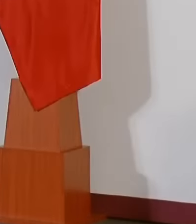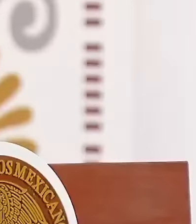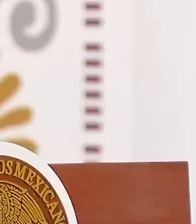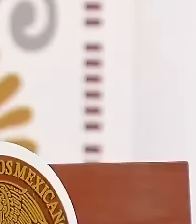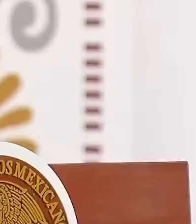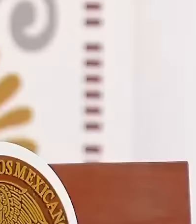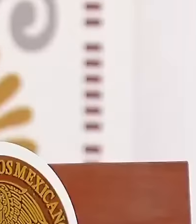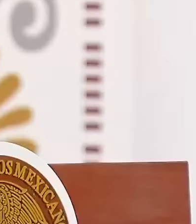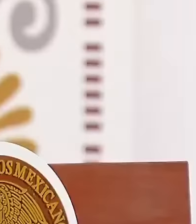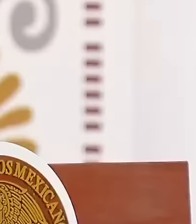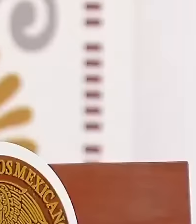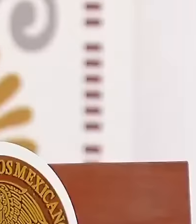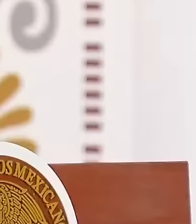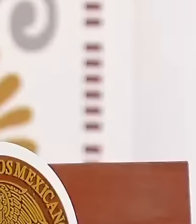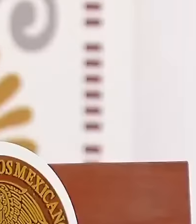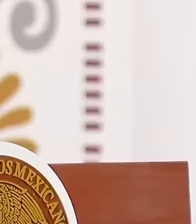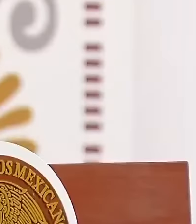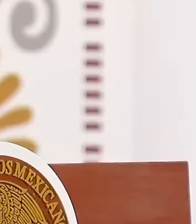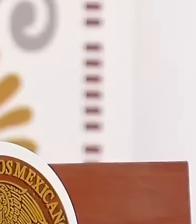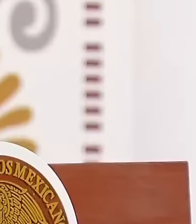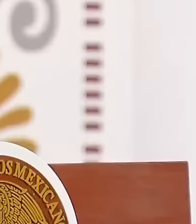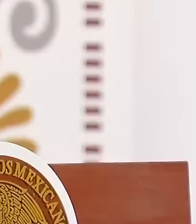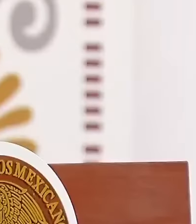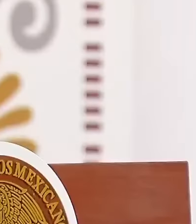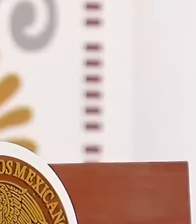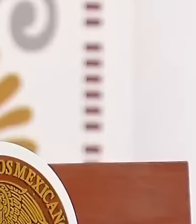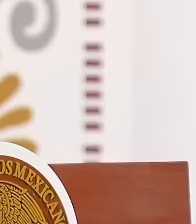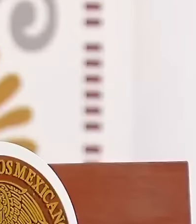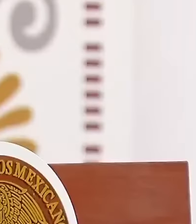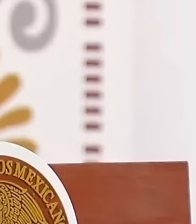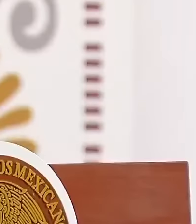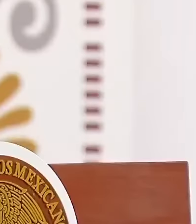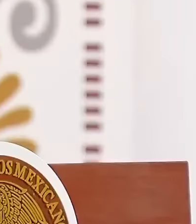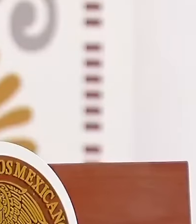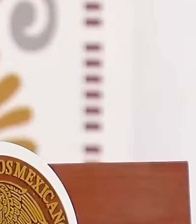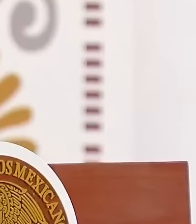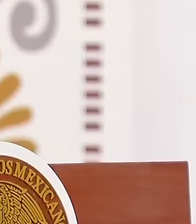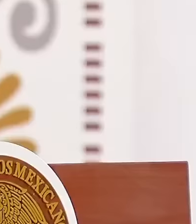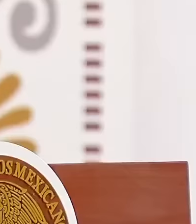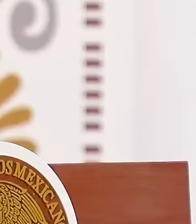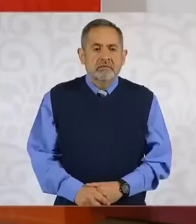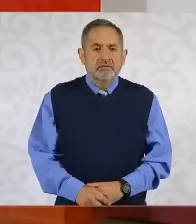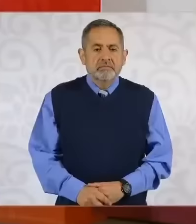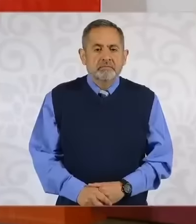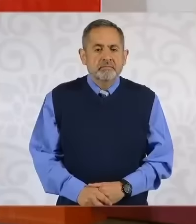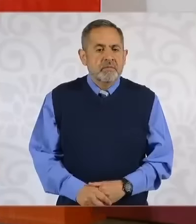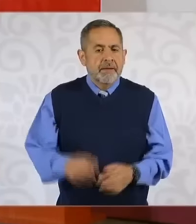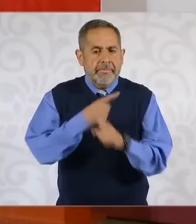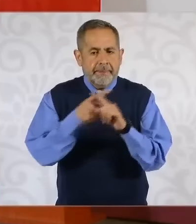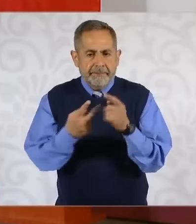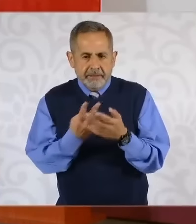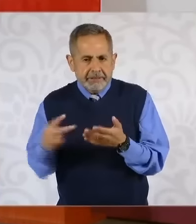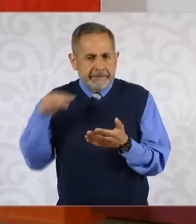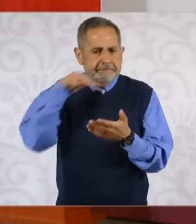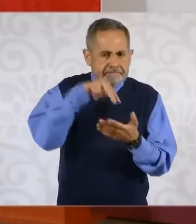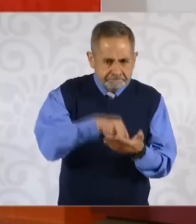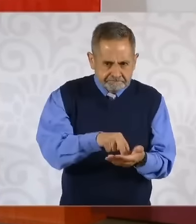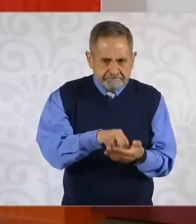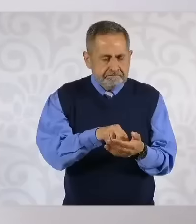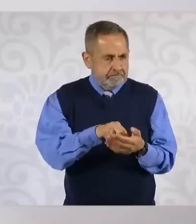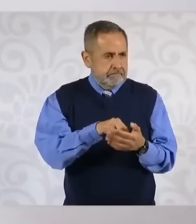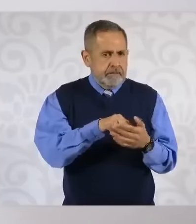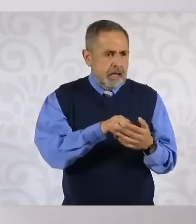carácter mixto, es decir, híbrida, o también se llama híbrida, quiere decir que sea presencial, fundamentalmente presencial, pero